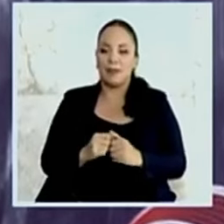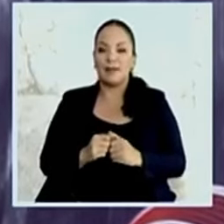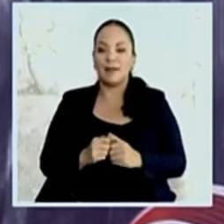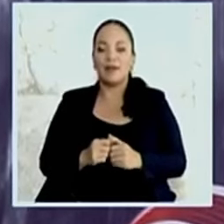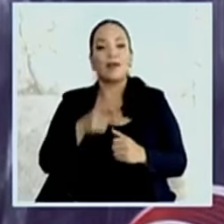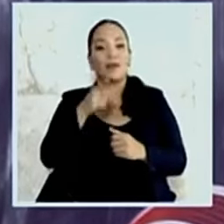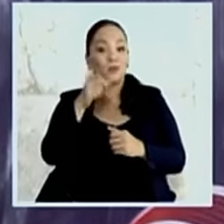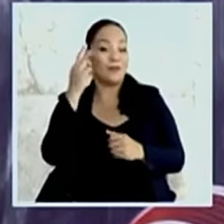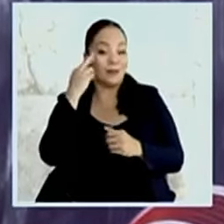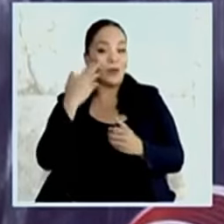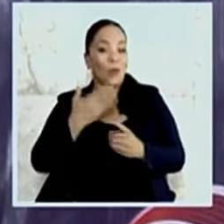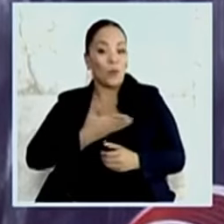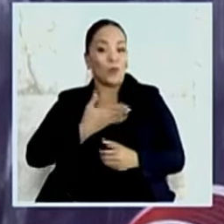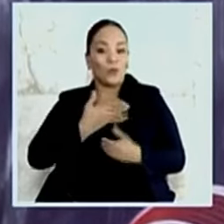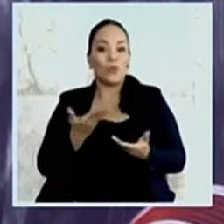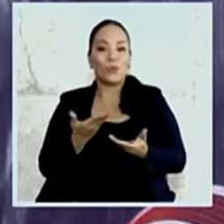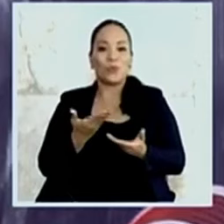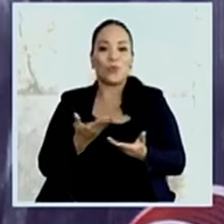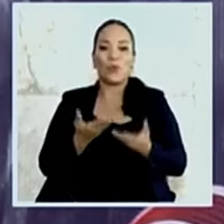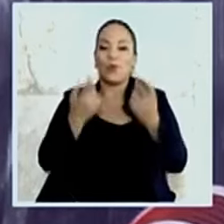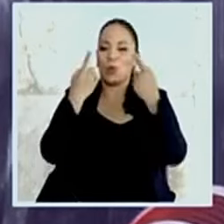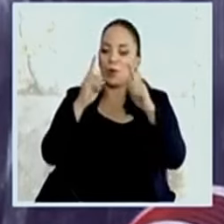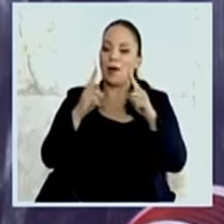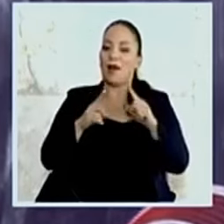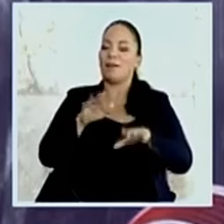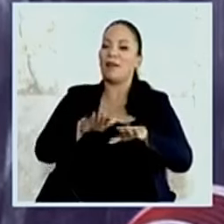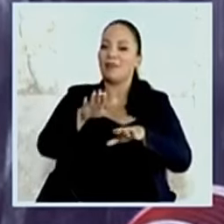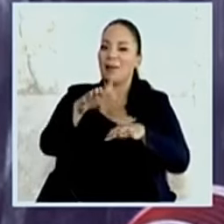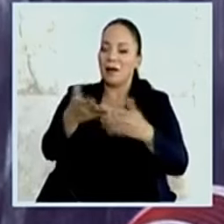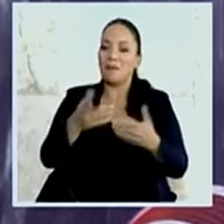Muchas gracias, don Rodrigo, a todo el pueblo de Costa Rica.